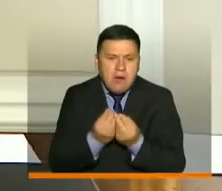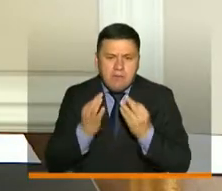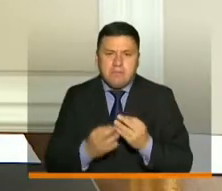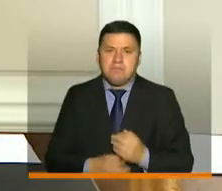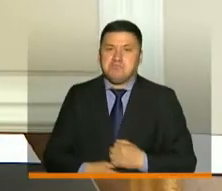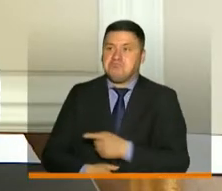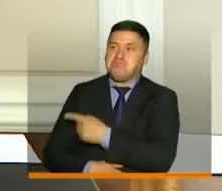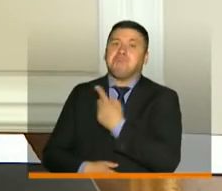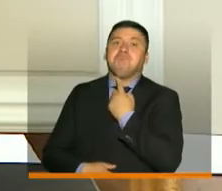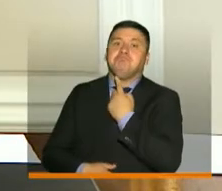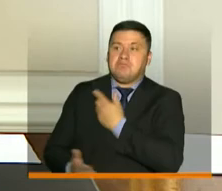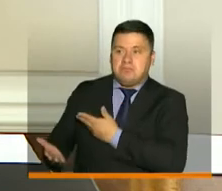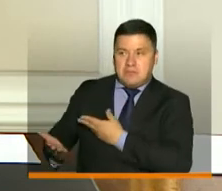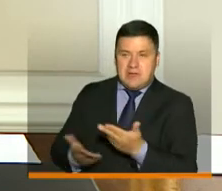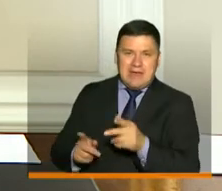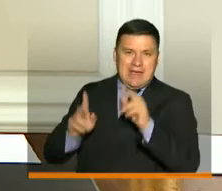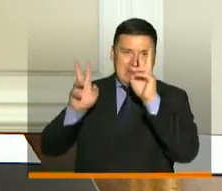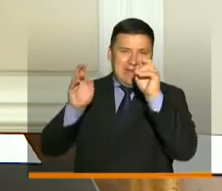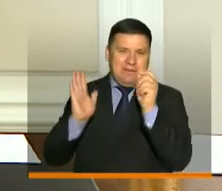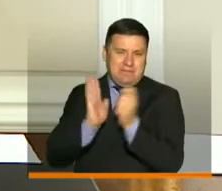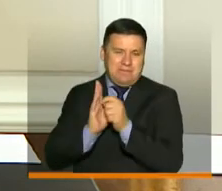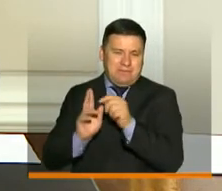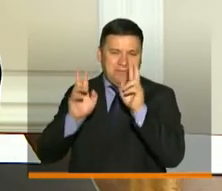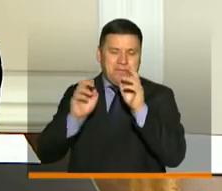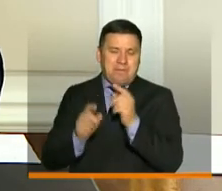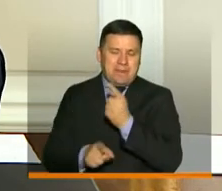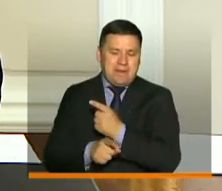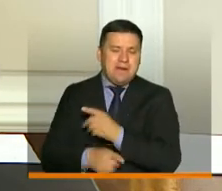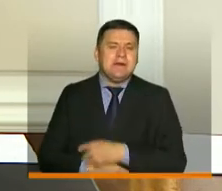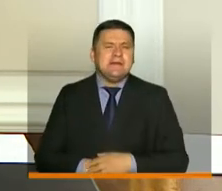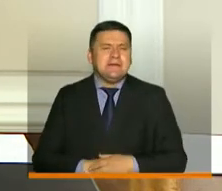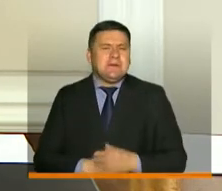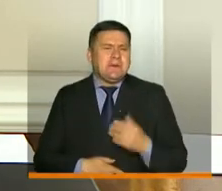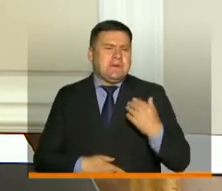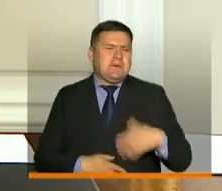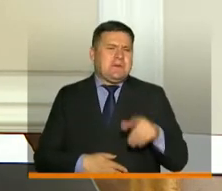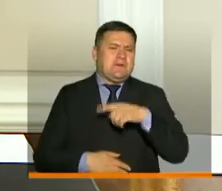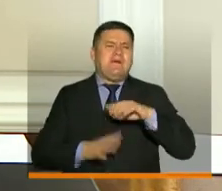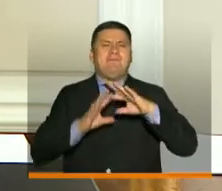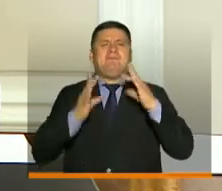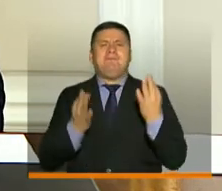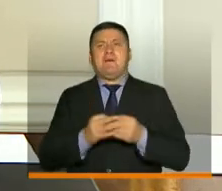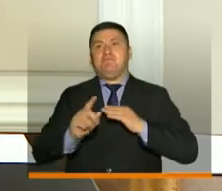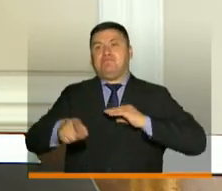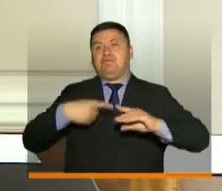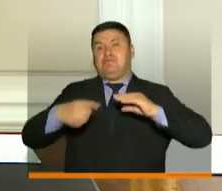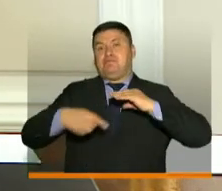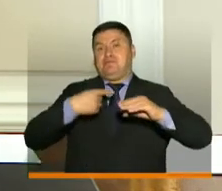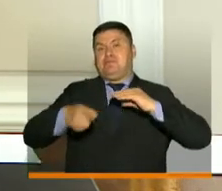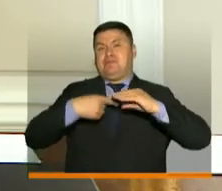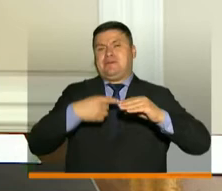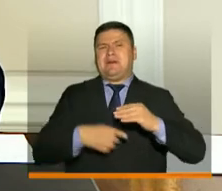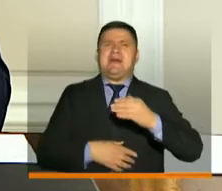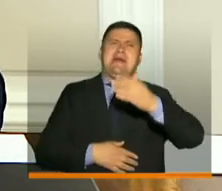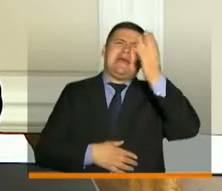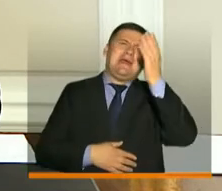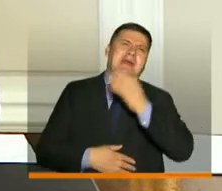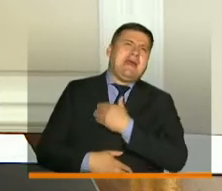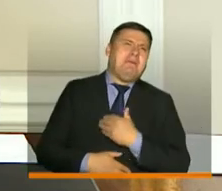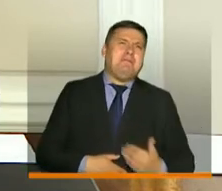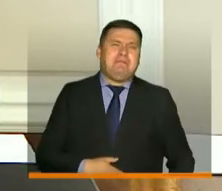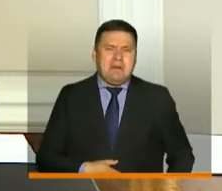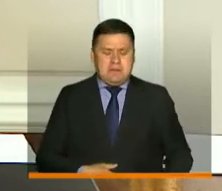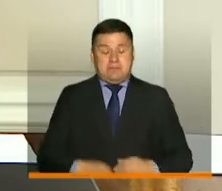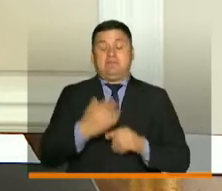usted traiga a colación ese tema, porque son muchas las familias que nos han escrito a través de las redes y nos dicen,